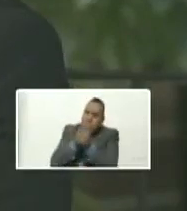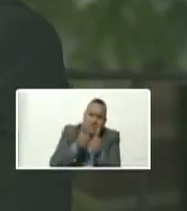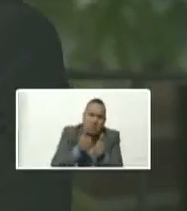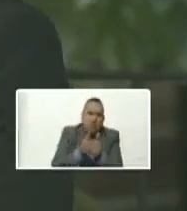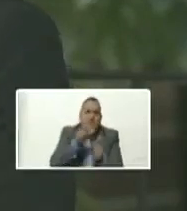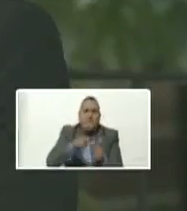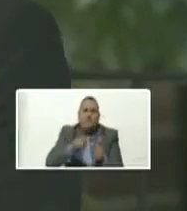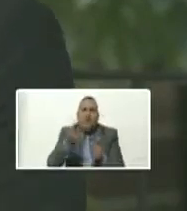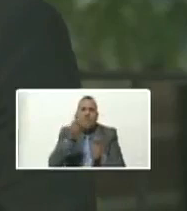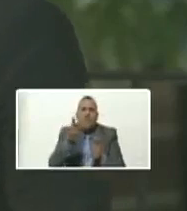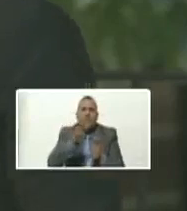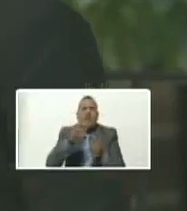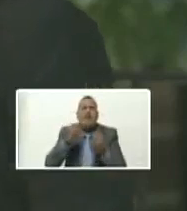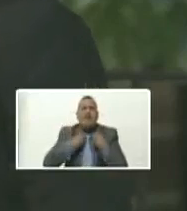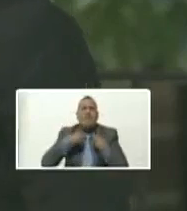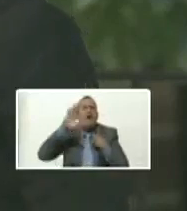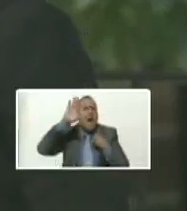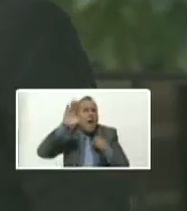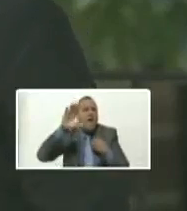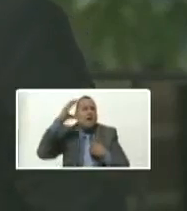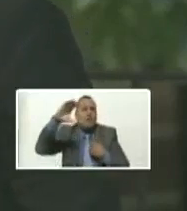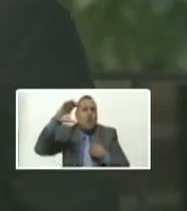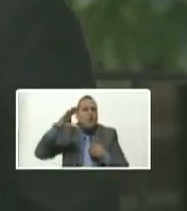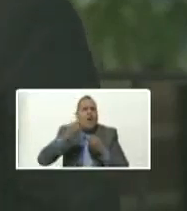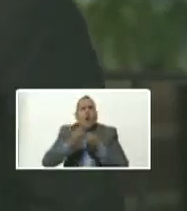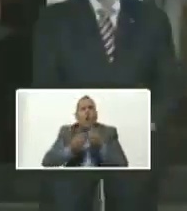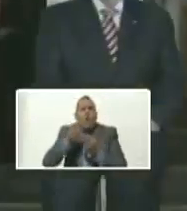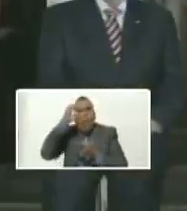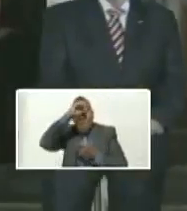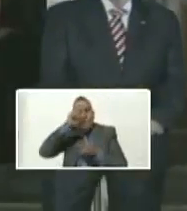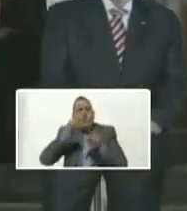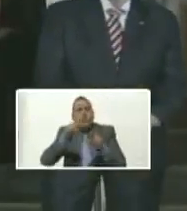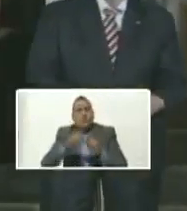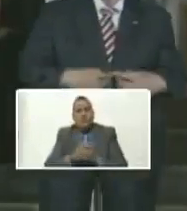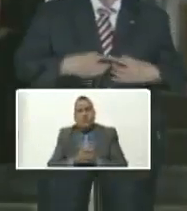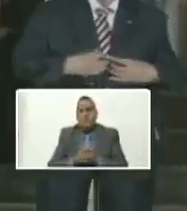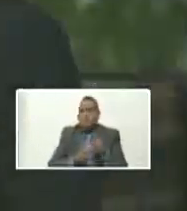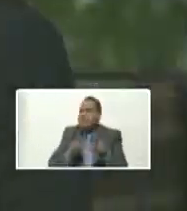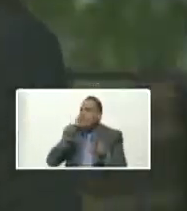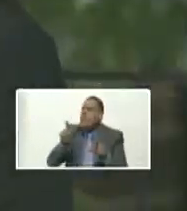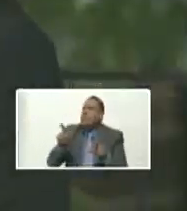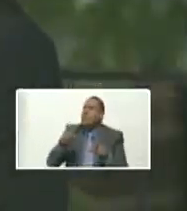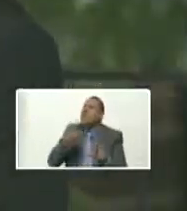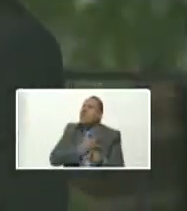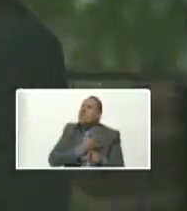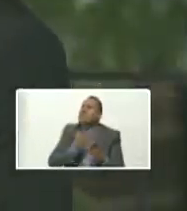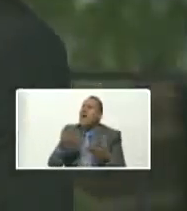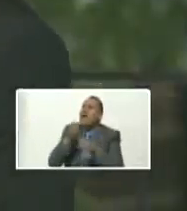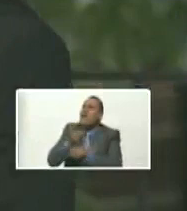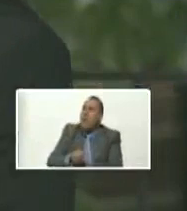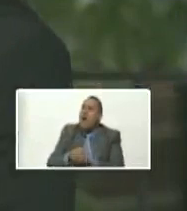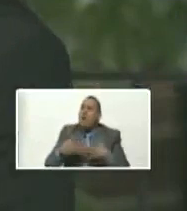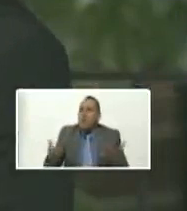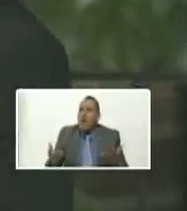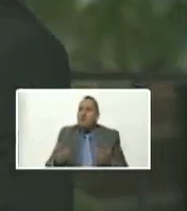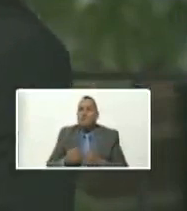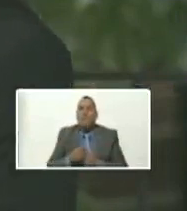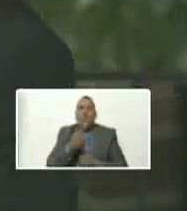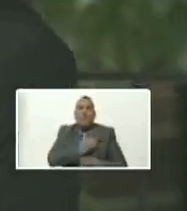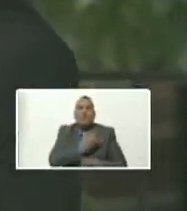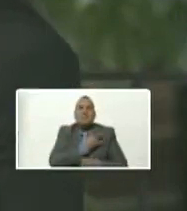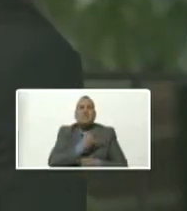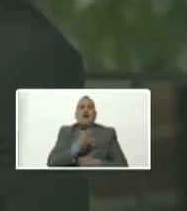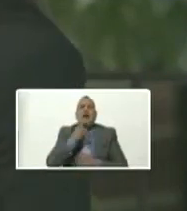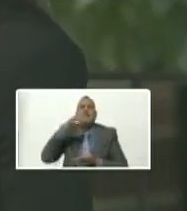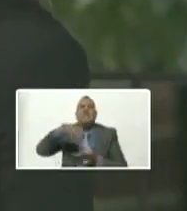migrantes venezolanos en ese país. Muchas gracias. Muchas gracias. ¿Tú en qué universidad te graduaste? Universidad Rafael Belloso Chacín